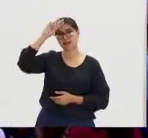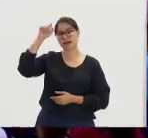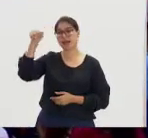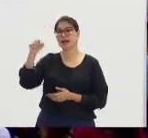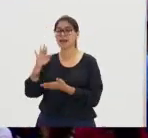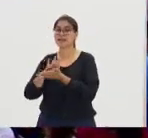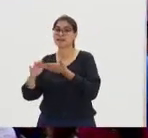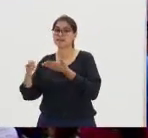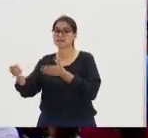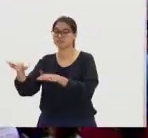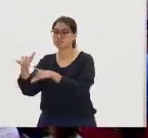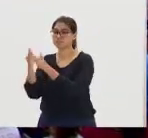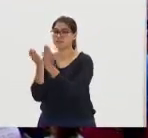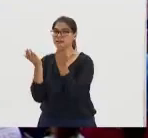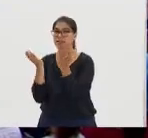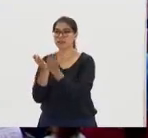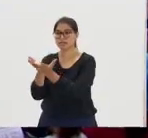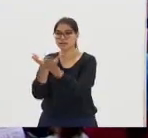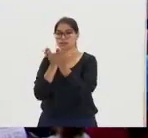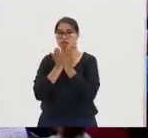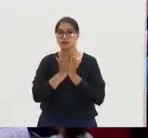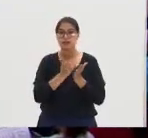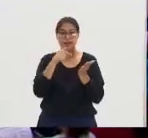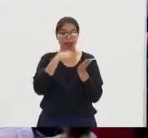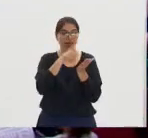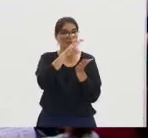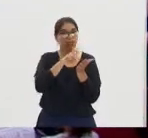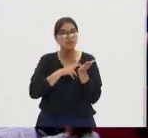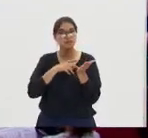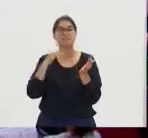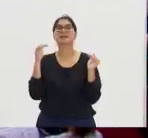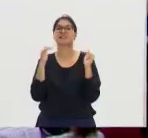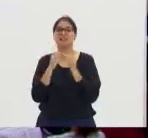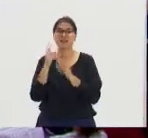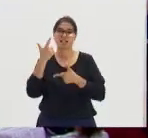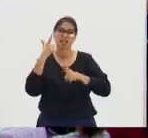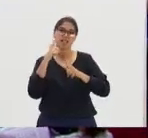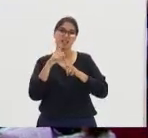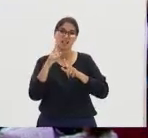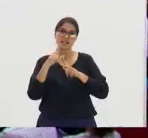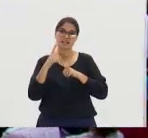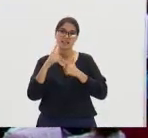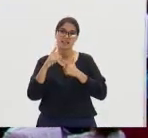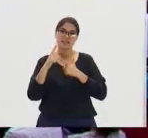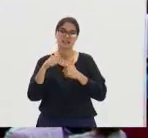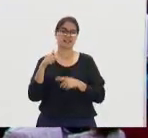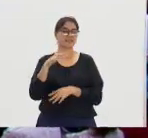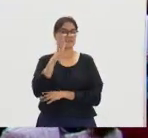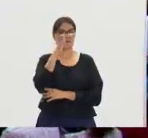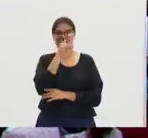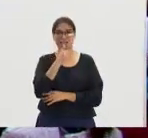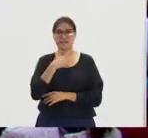Y todos cuando comenzamos a escribir, ahí está la letra. La mía es igual todavía. Amén.